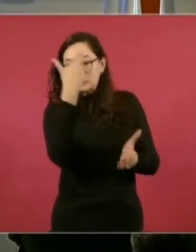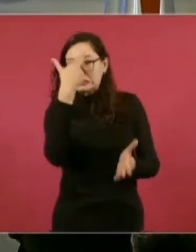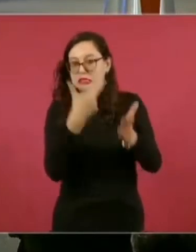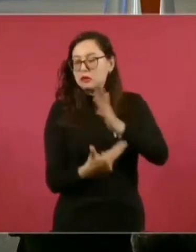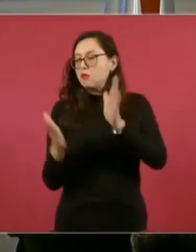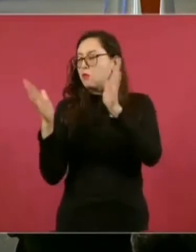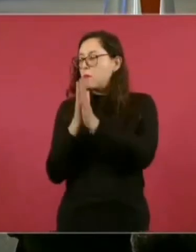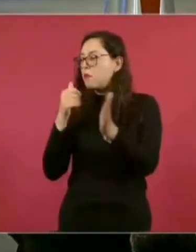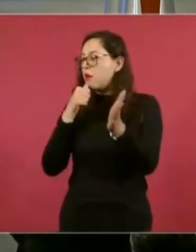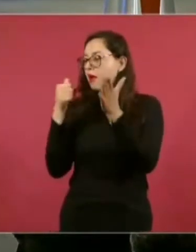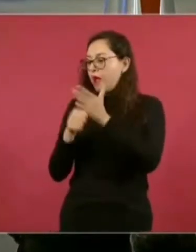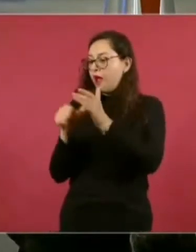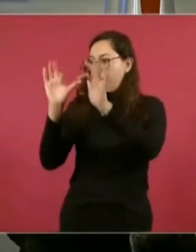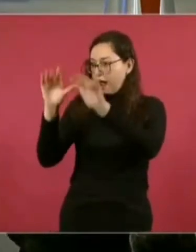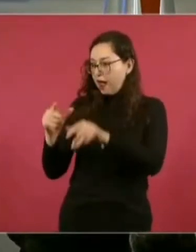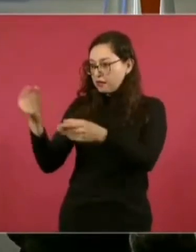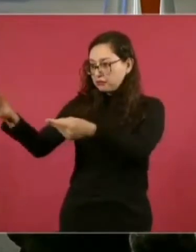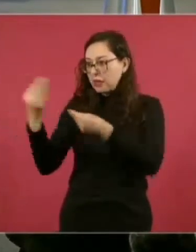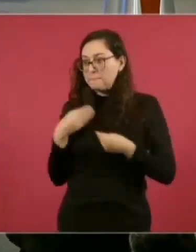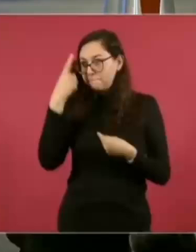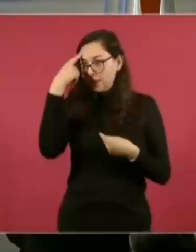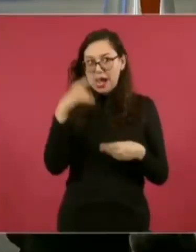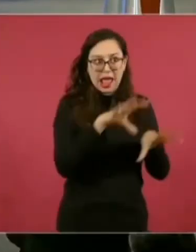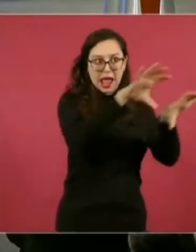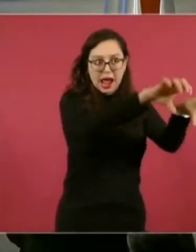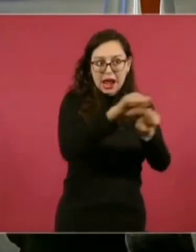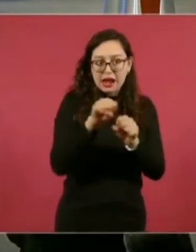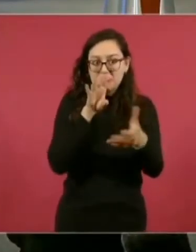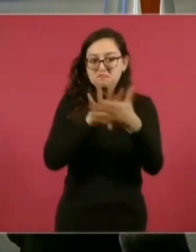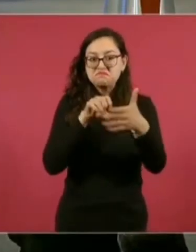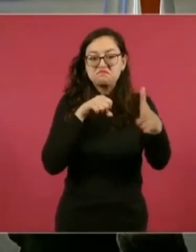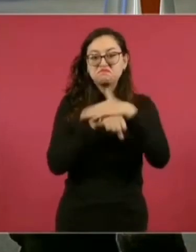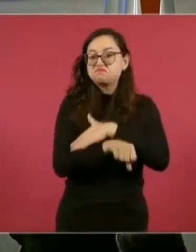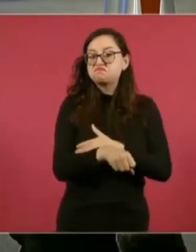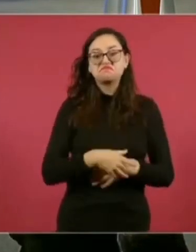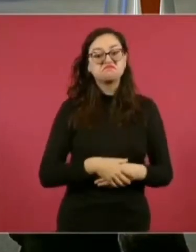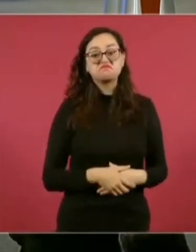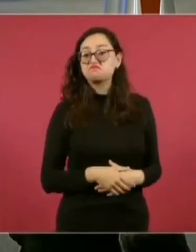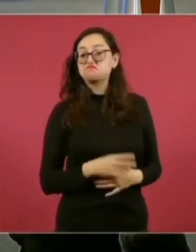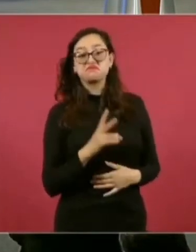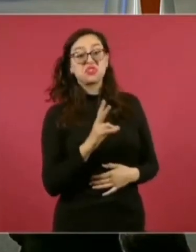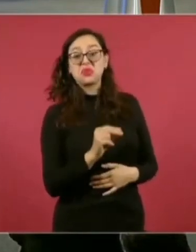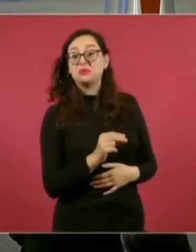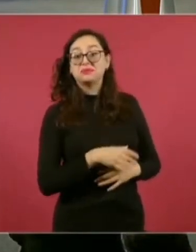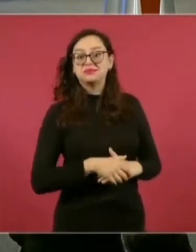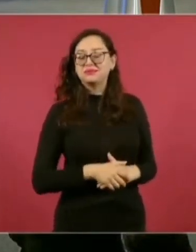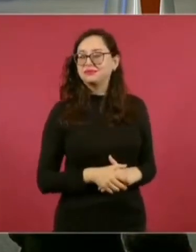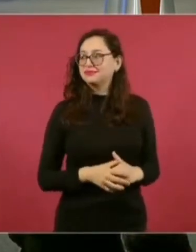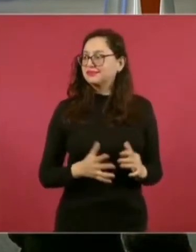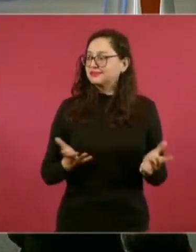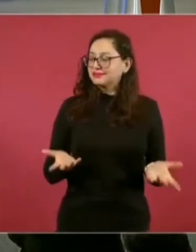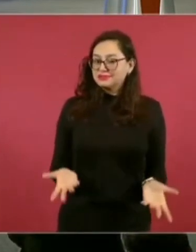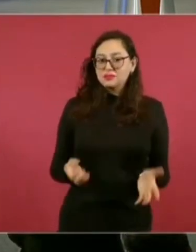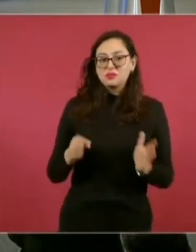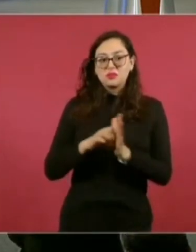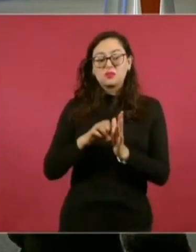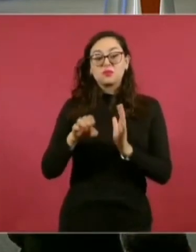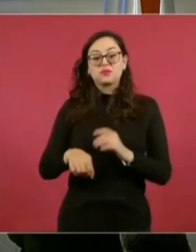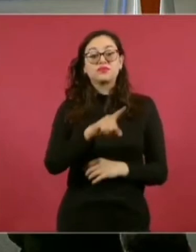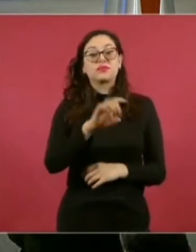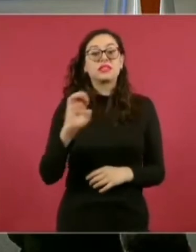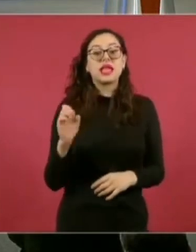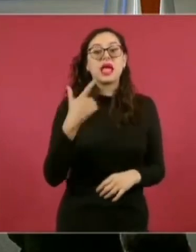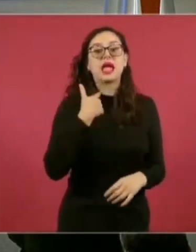como no autorizan órdenes de aprehensión la jueza Adriana Yolanda Vega Marroquín contra el exgobernador